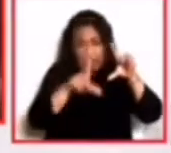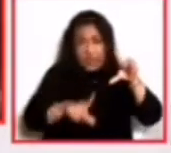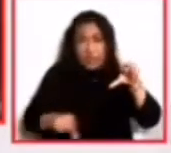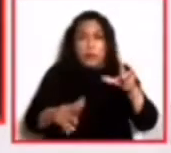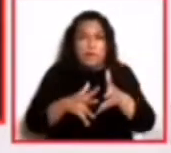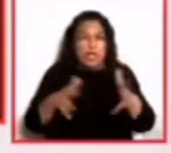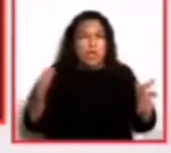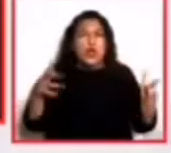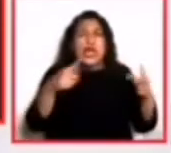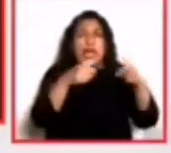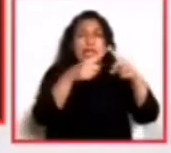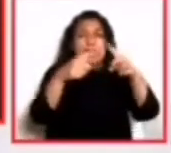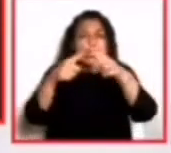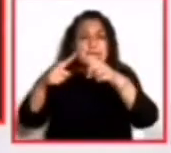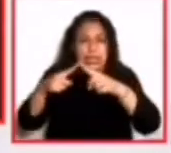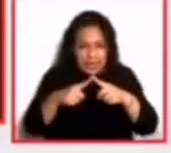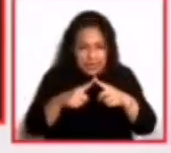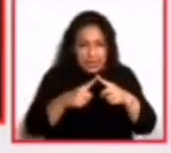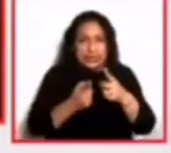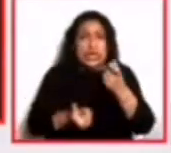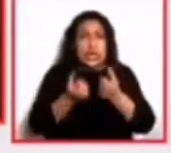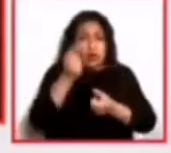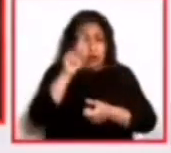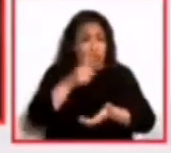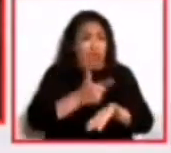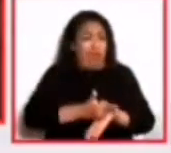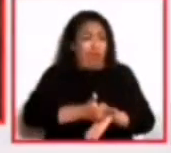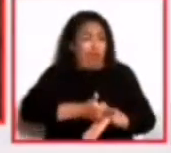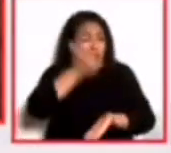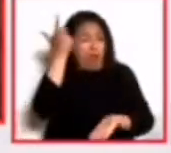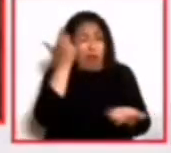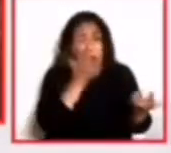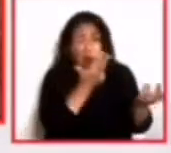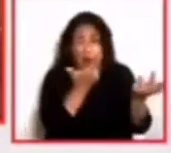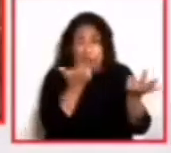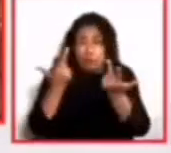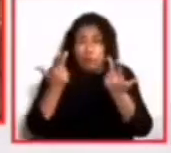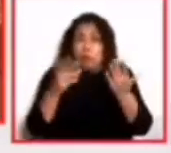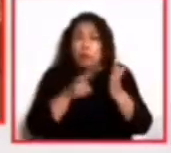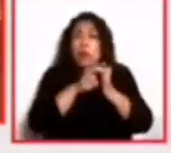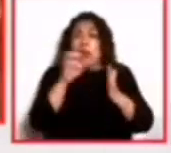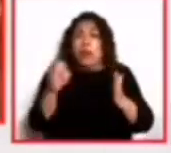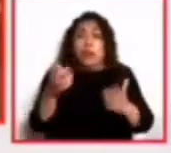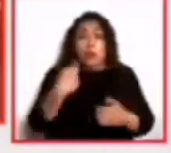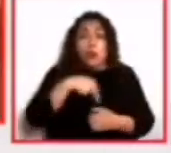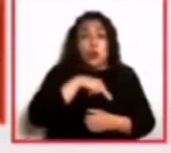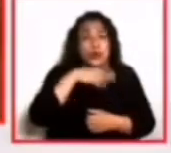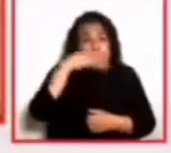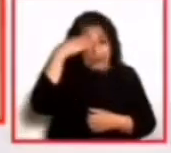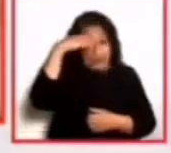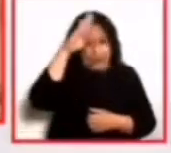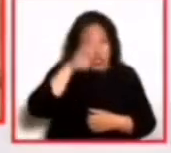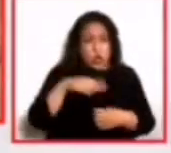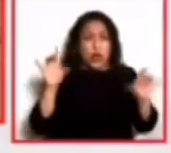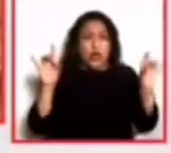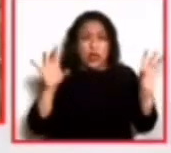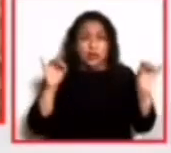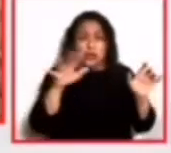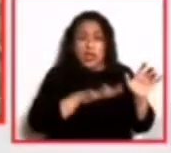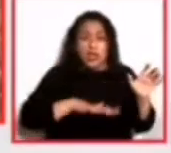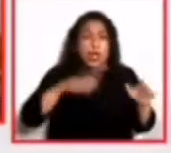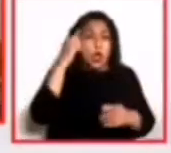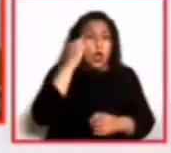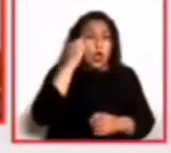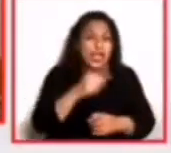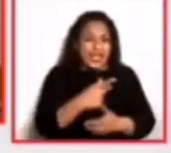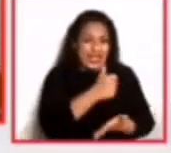templos, algunos gravemente dañados, como el caso de Nuestra Señora de Los Ángeles en la colonia Guerrero.